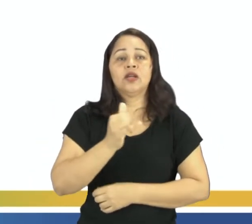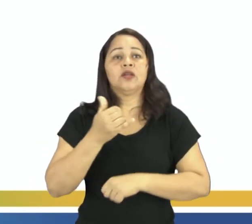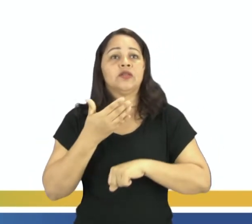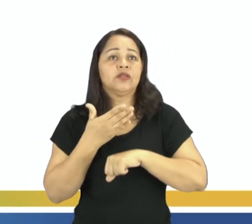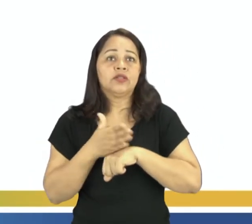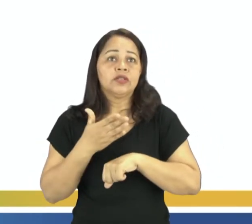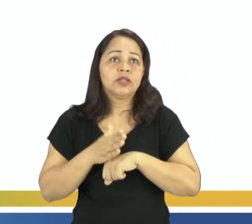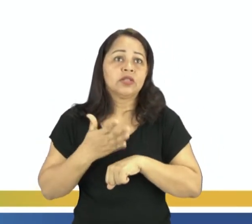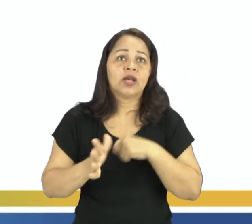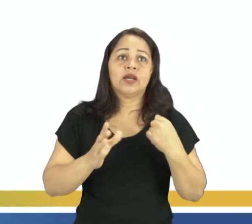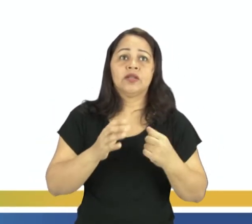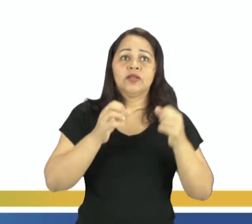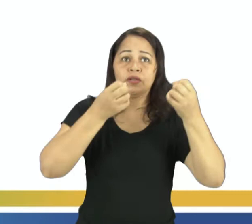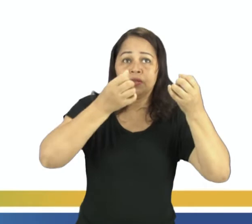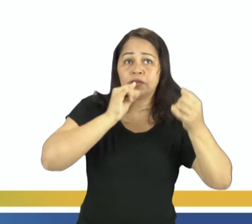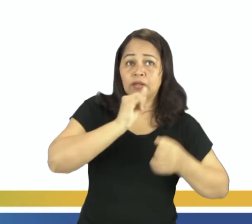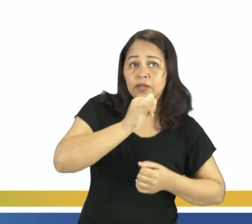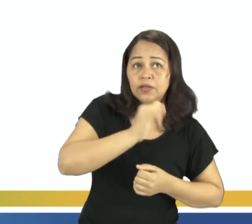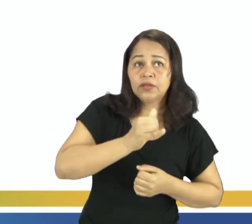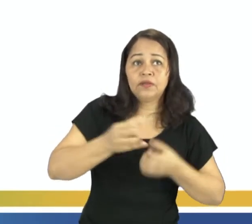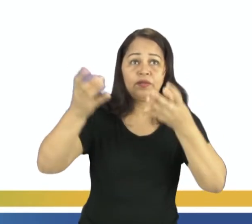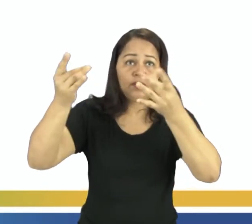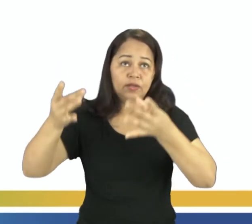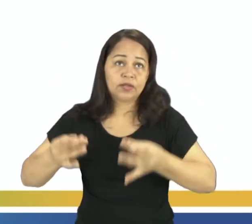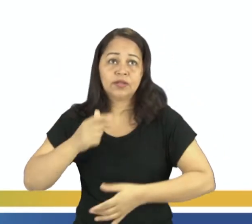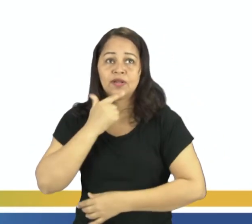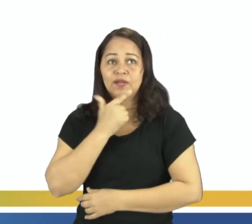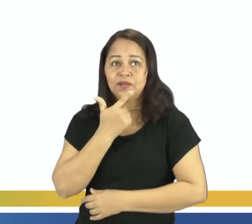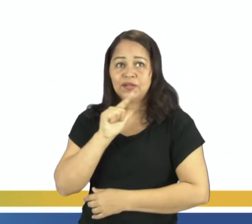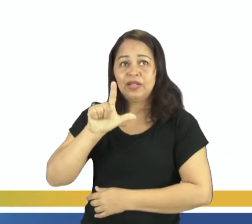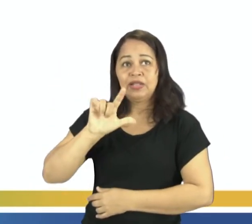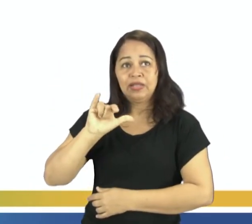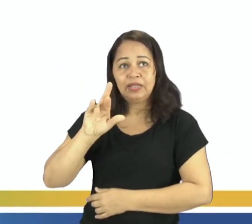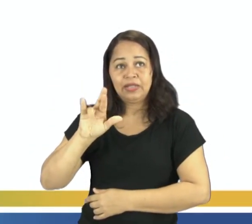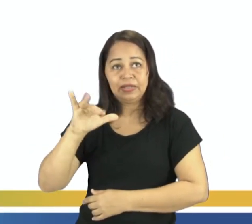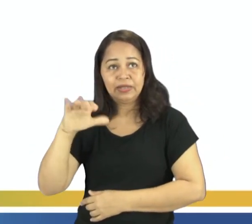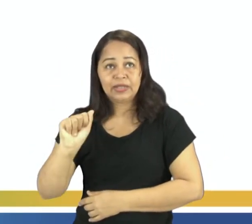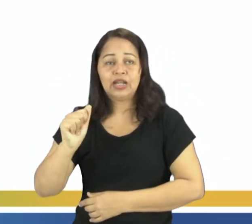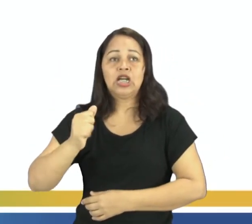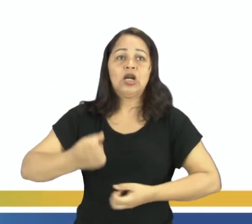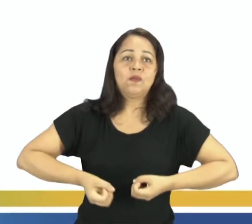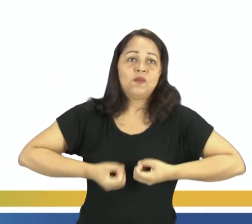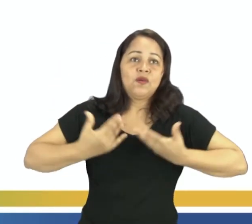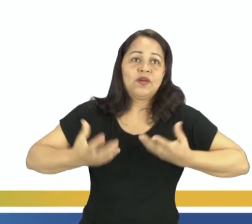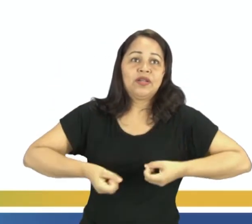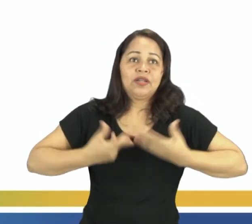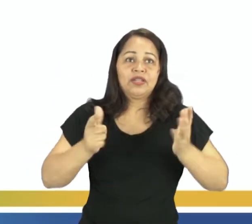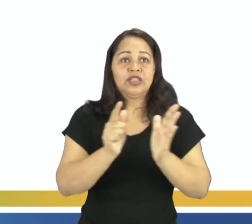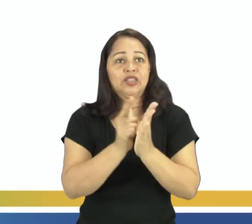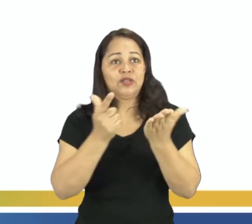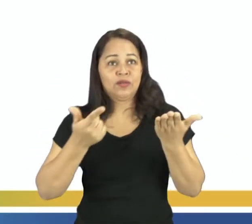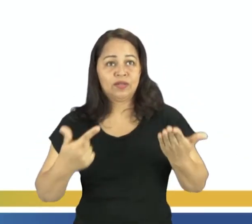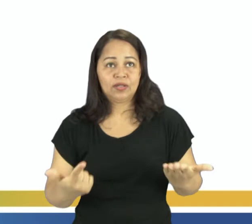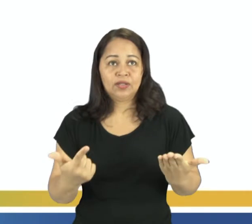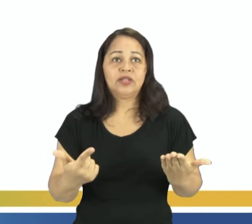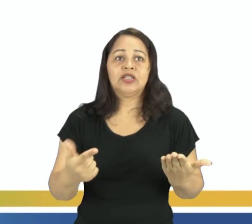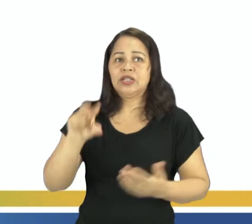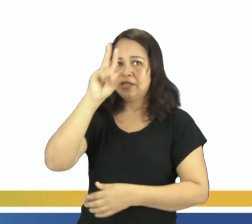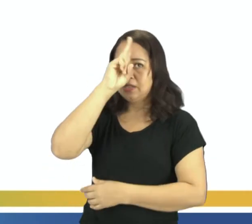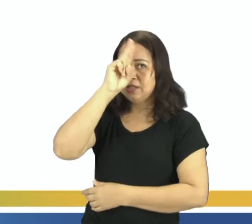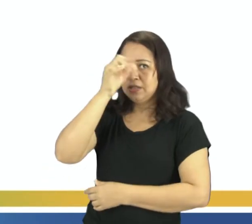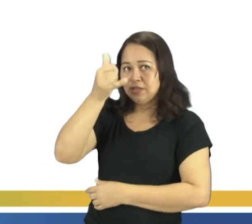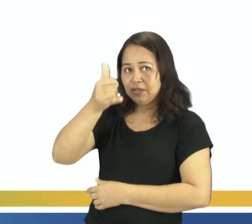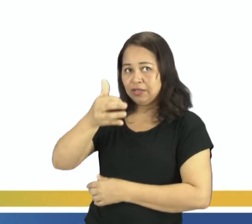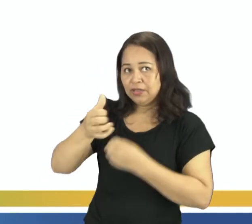ensaio, narrativo-descritiva, humorística, lírica, poética, jornalística,